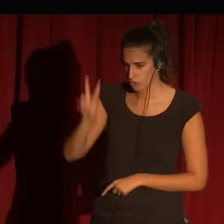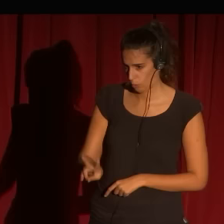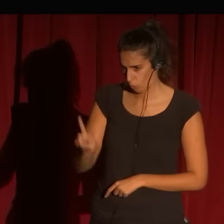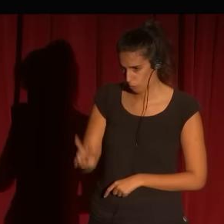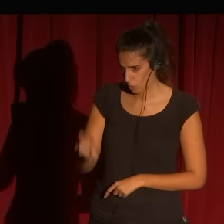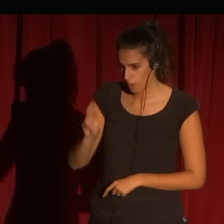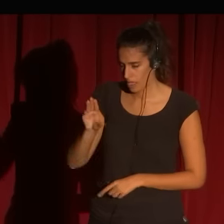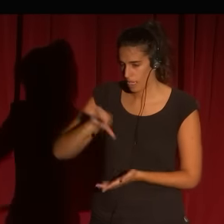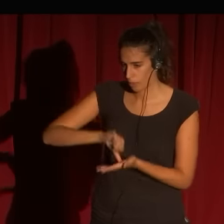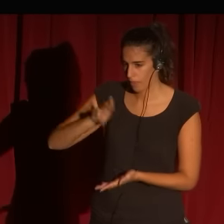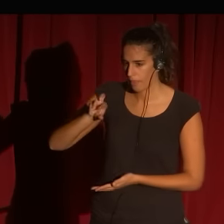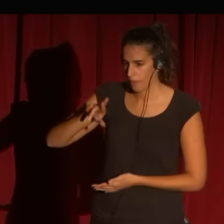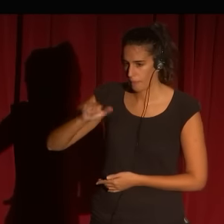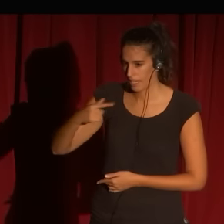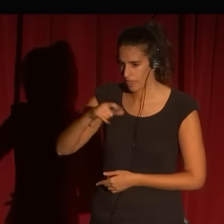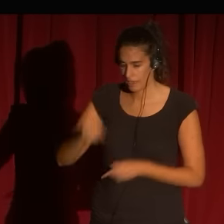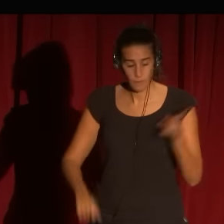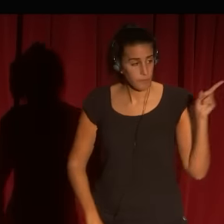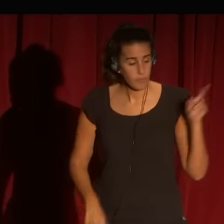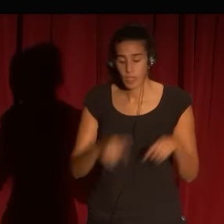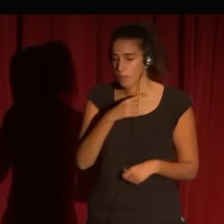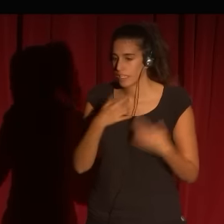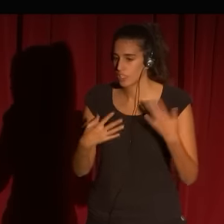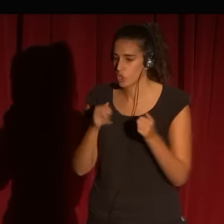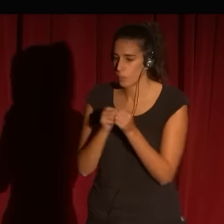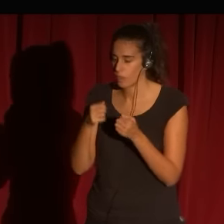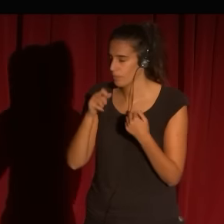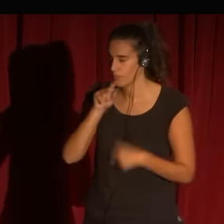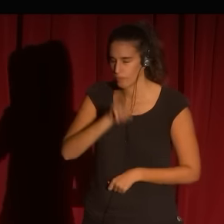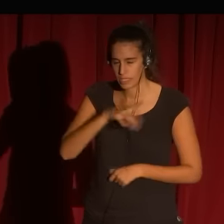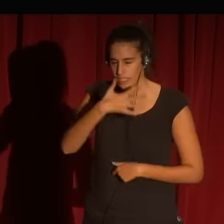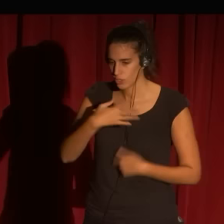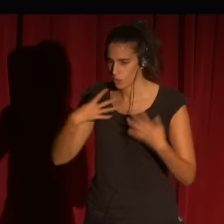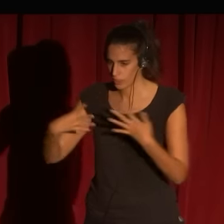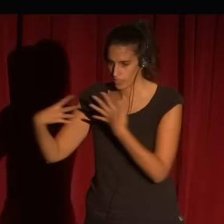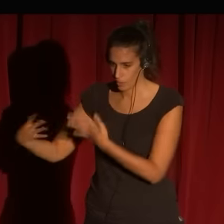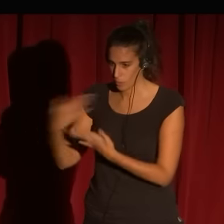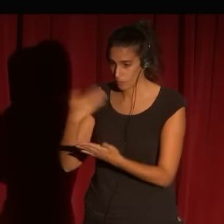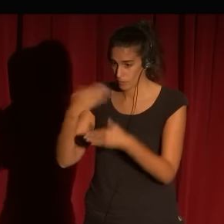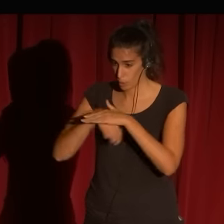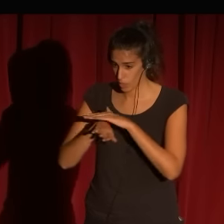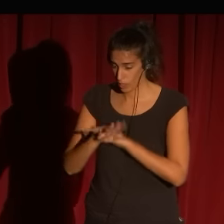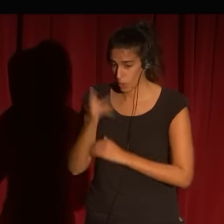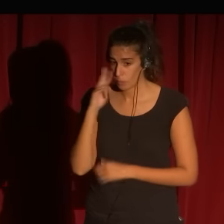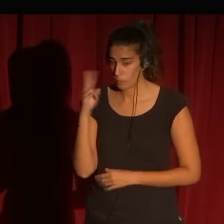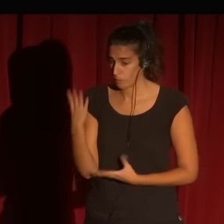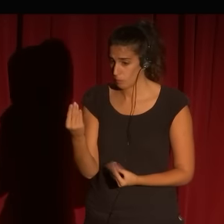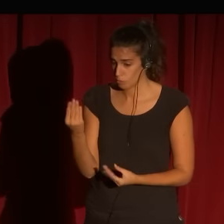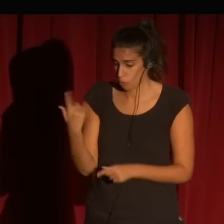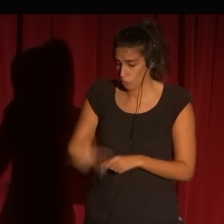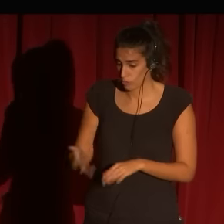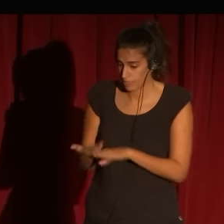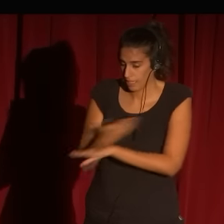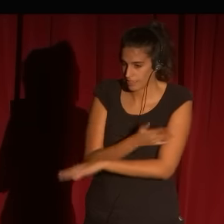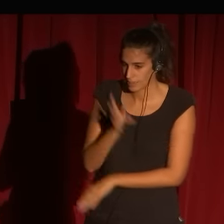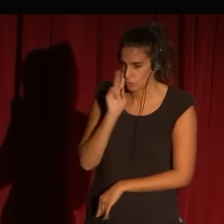es una estampa de una colección napolitana de 1599 estamos más o menos en época de Clara paters en la que vemos pues muchas de las mismas cosas que